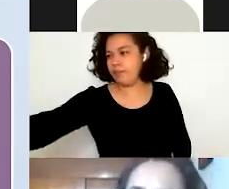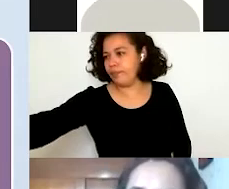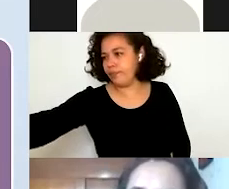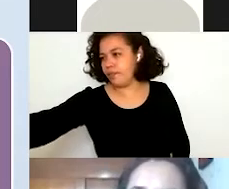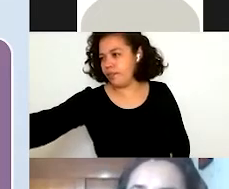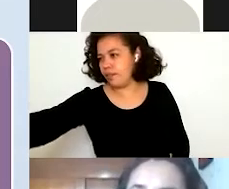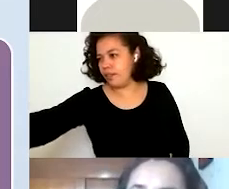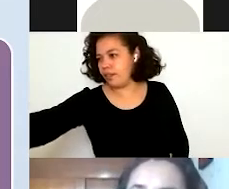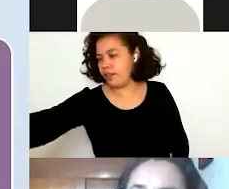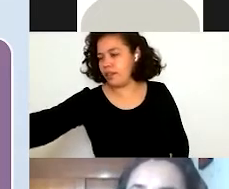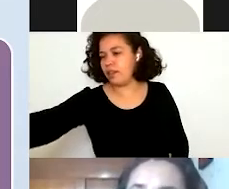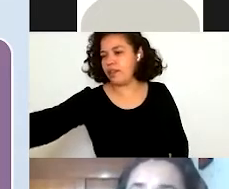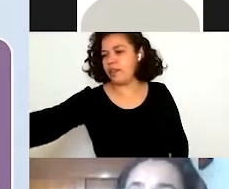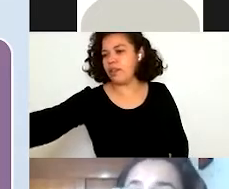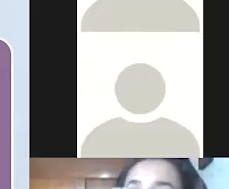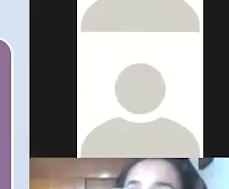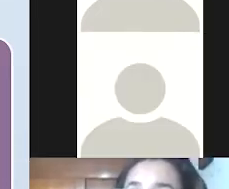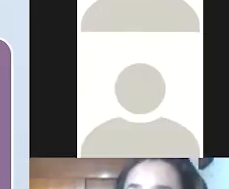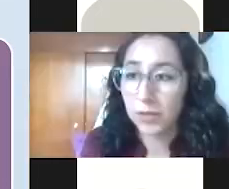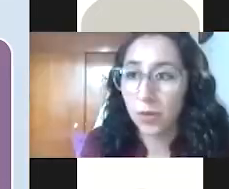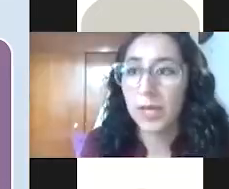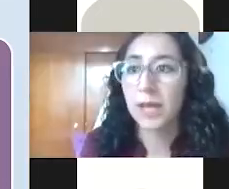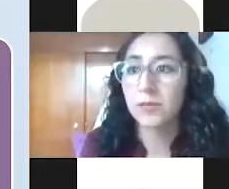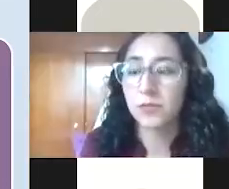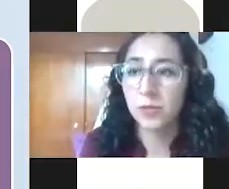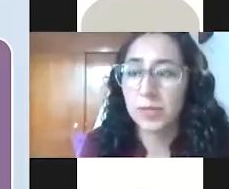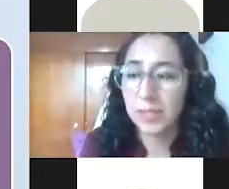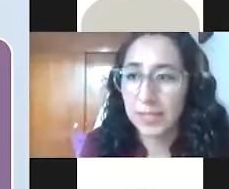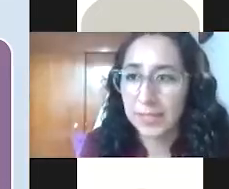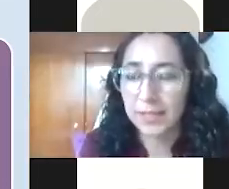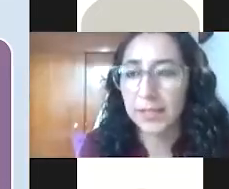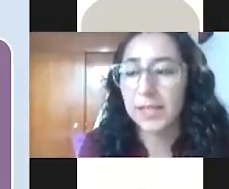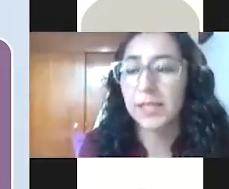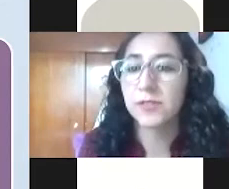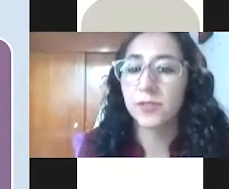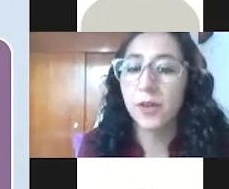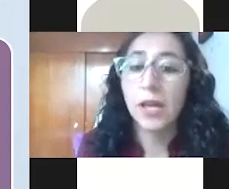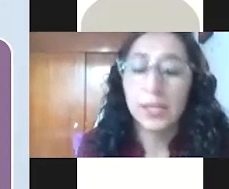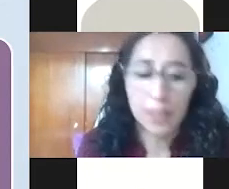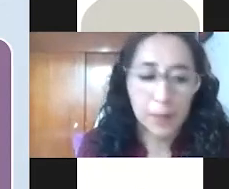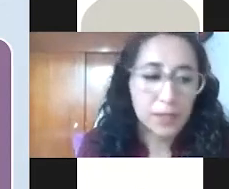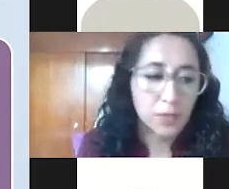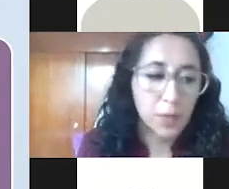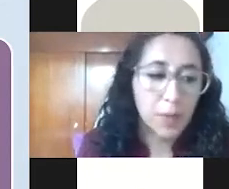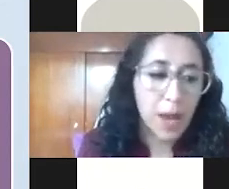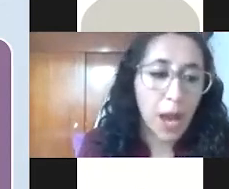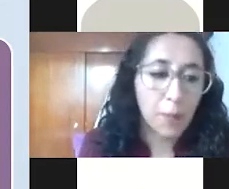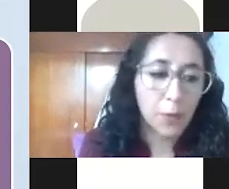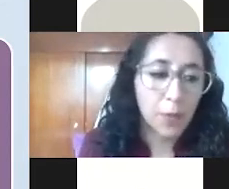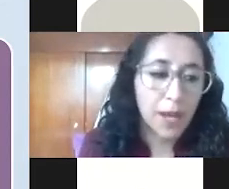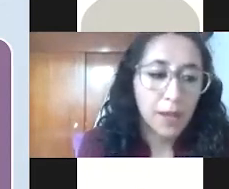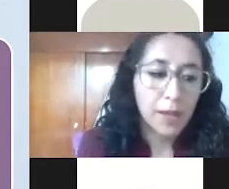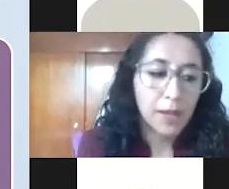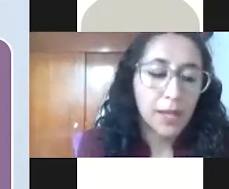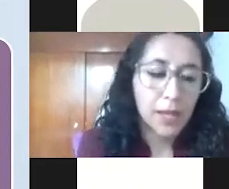establecí, si yo hice convocatorias o si yo hice listas de registro, ¿no? También eso me va a